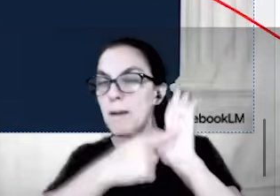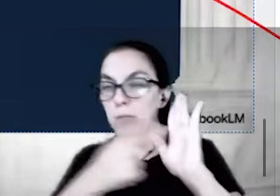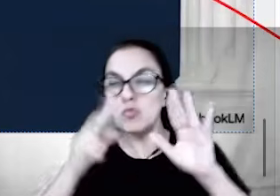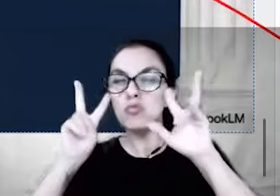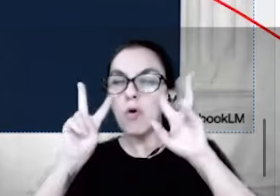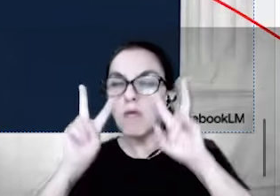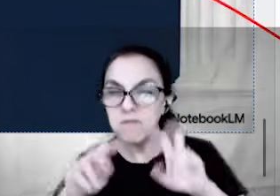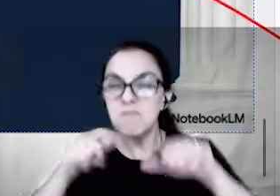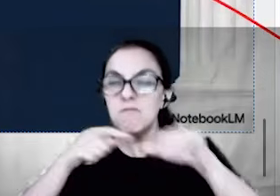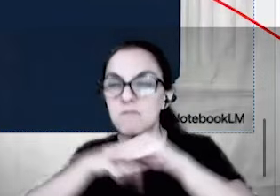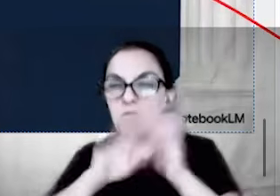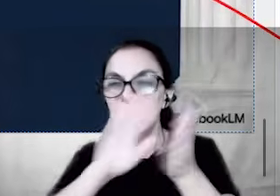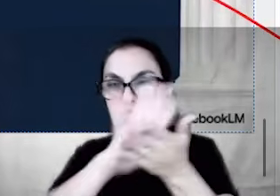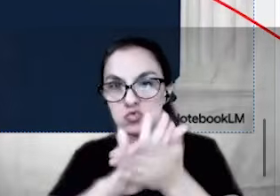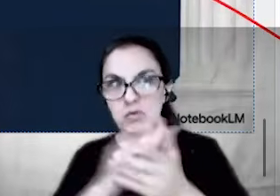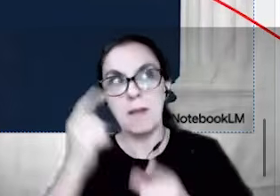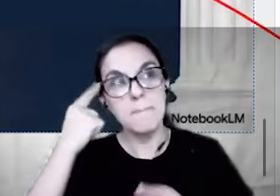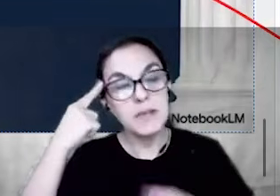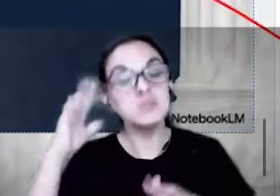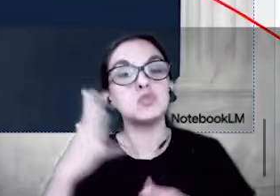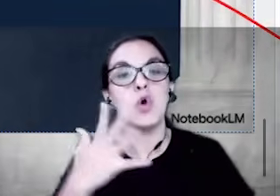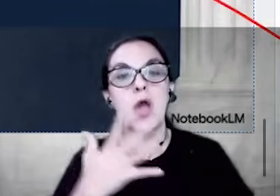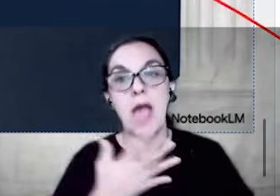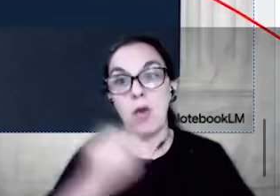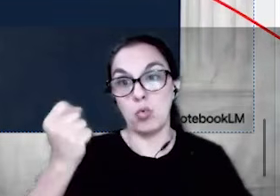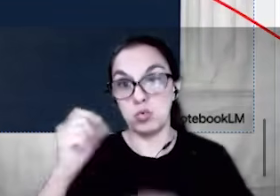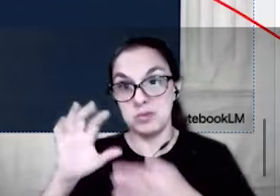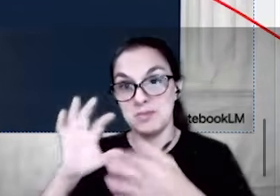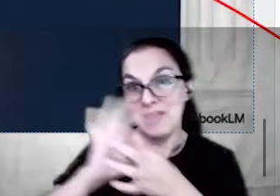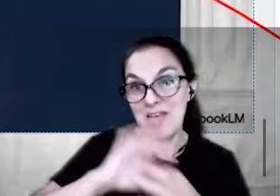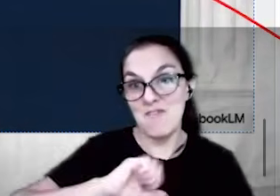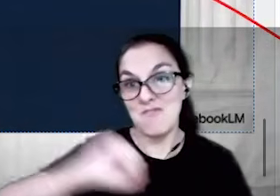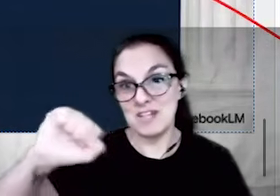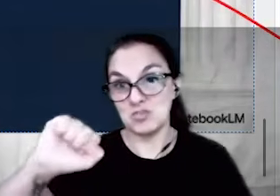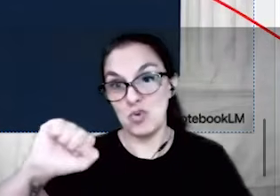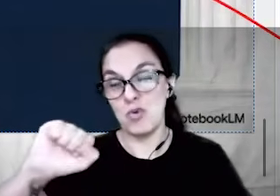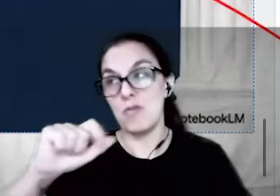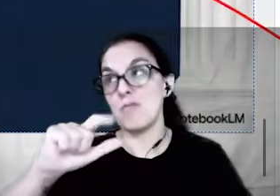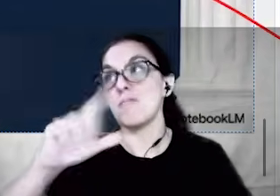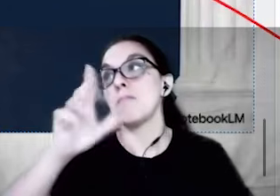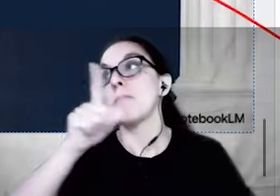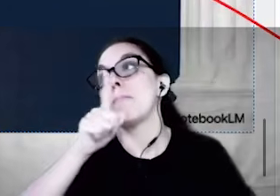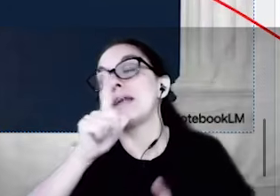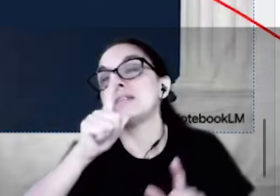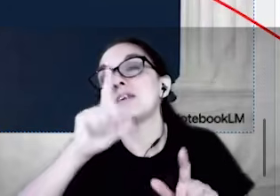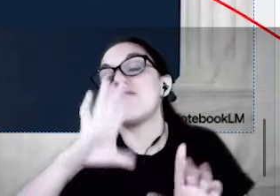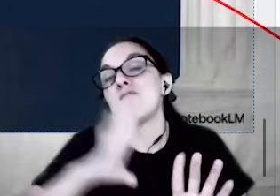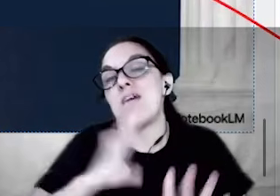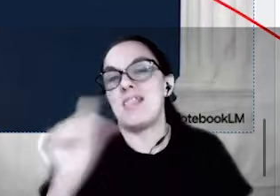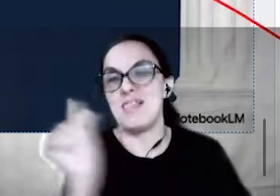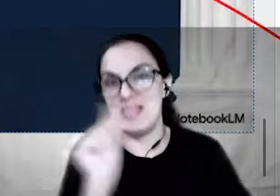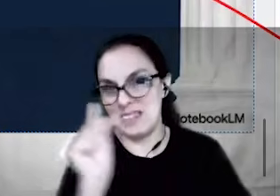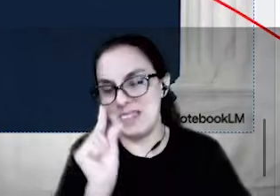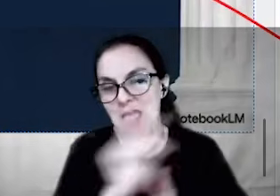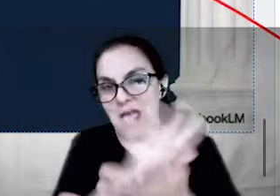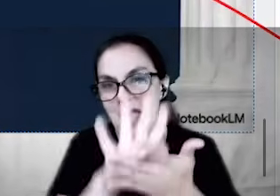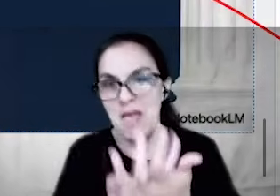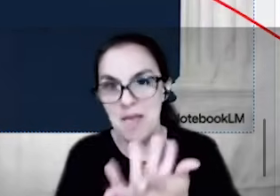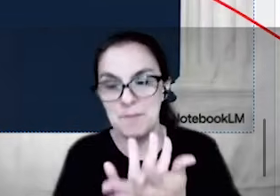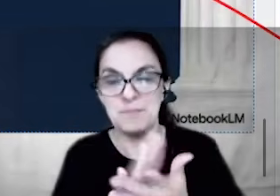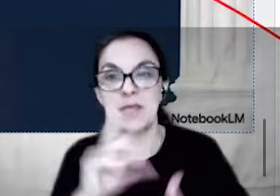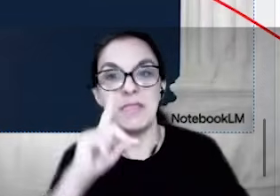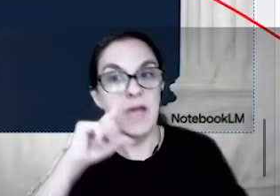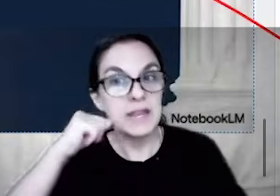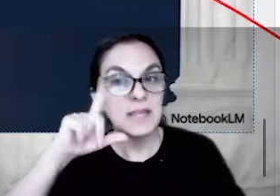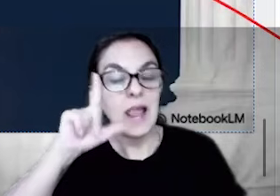por inflación, eh, si no llegó, está a punto de llegar, porque Daniel y el otro compañero, disculpad, no recuerdo el